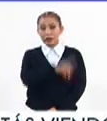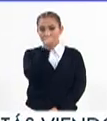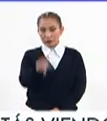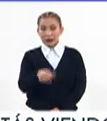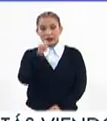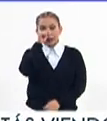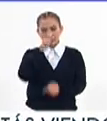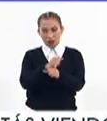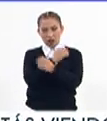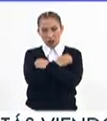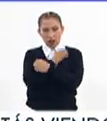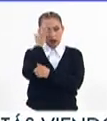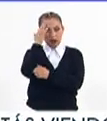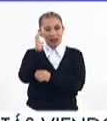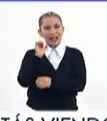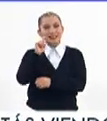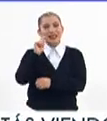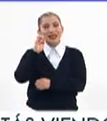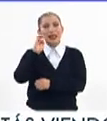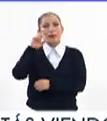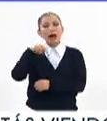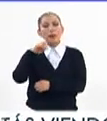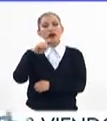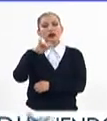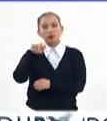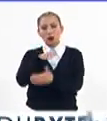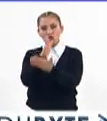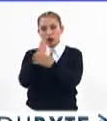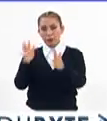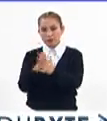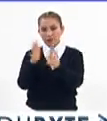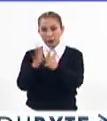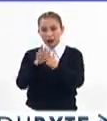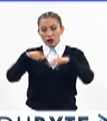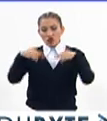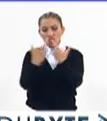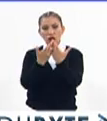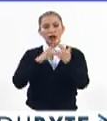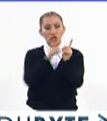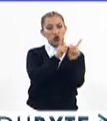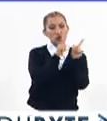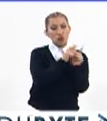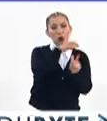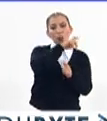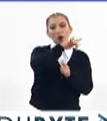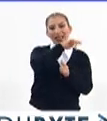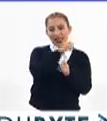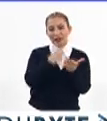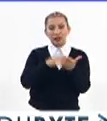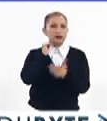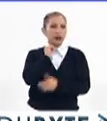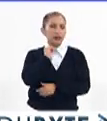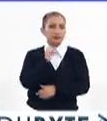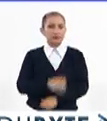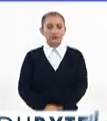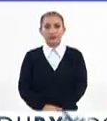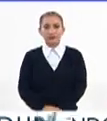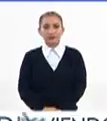Posteriormente, el secretario de Educación Pública, Esteban Moctezuma Barragán, participó en la reunión plenaria del Grupo Parlamentario de Morena en el Senado.